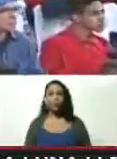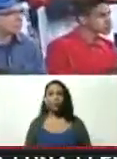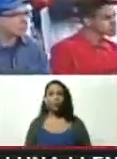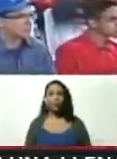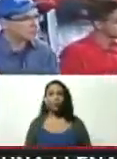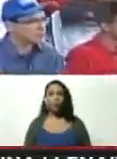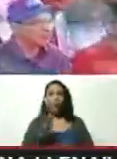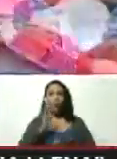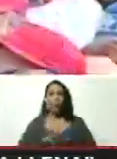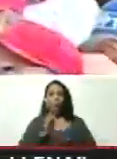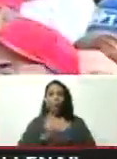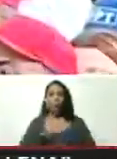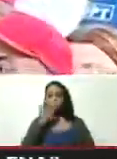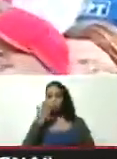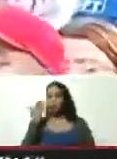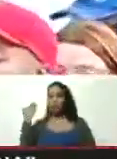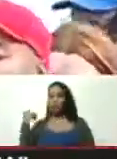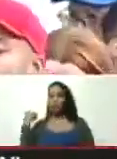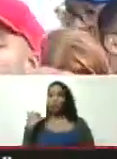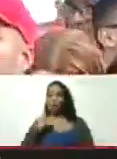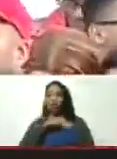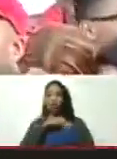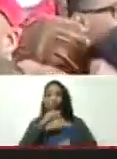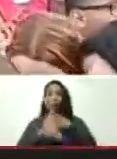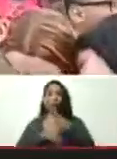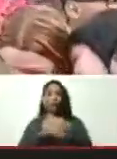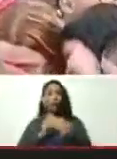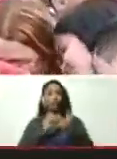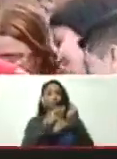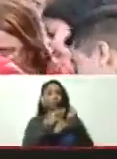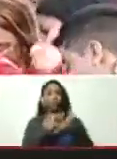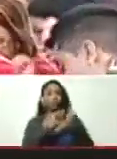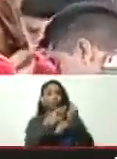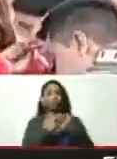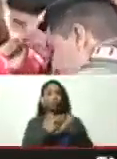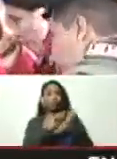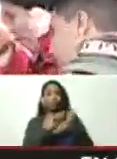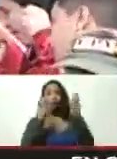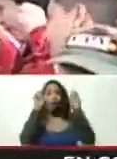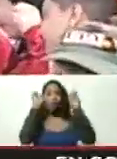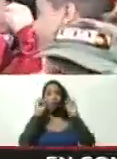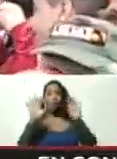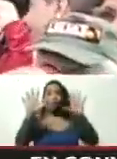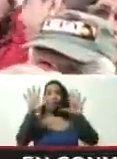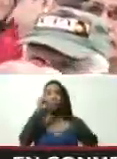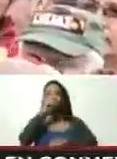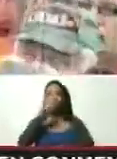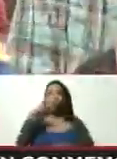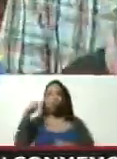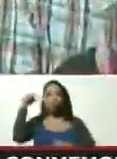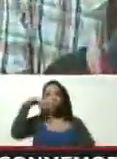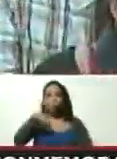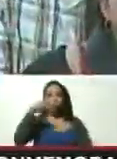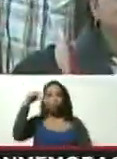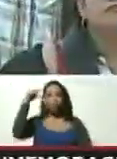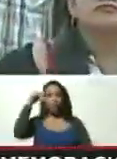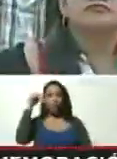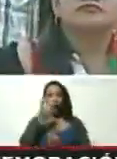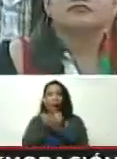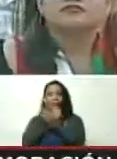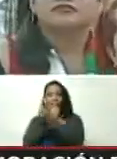porque en estos días, bueno, nos han hecho entrevistas con motivo de los 10 años del Día del Amor